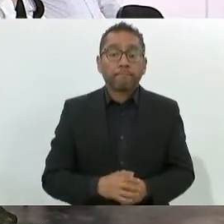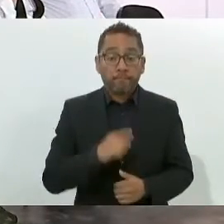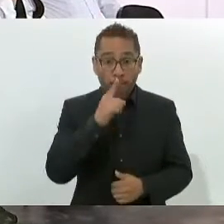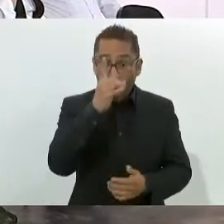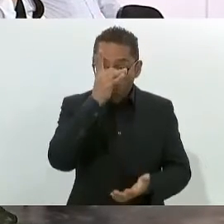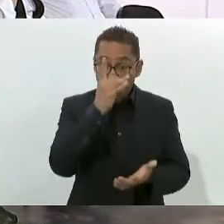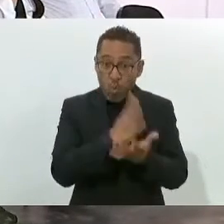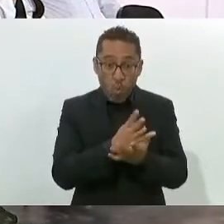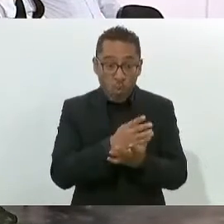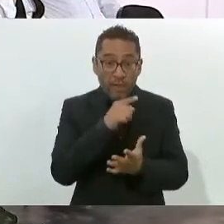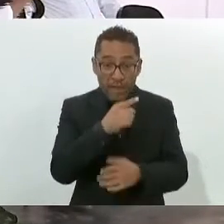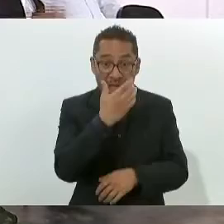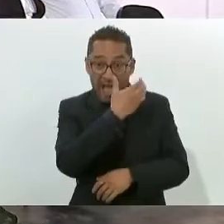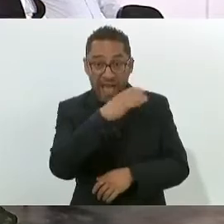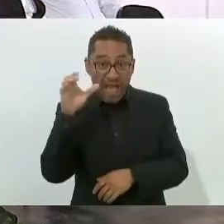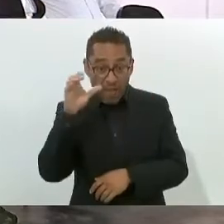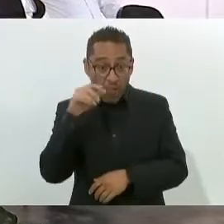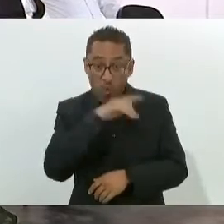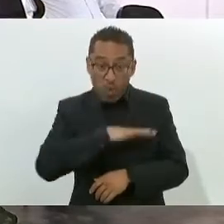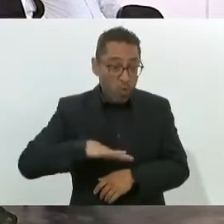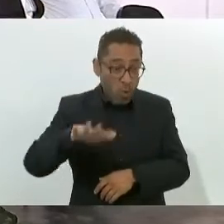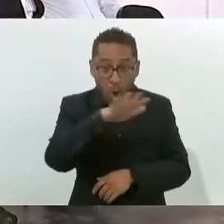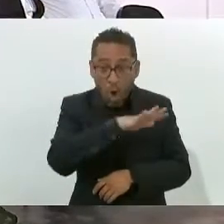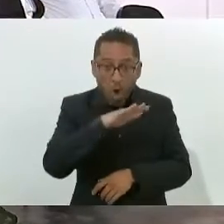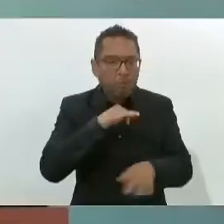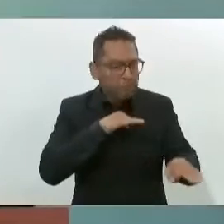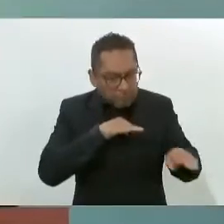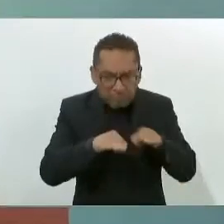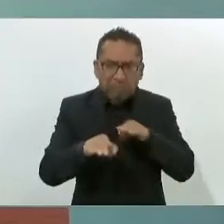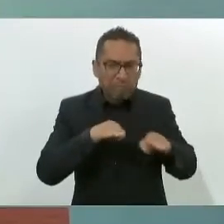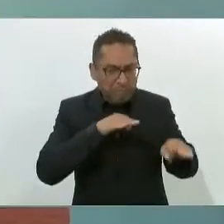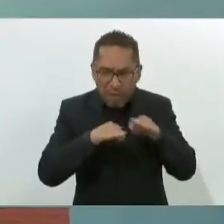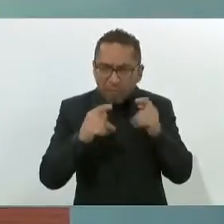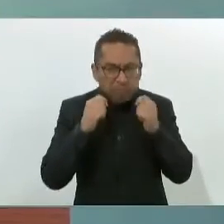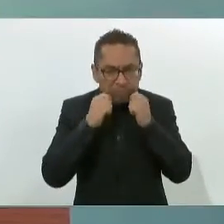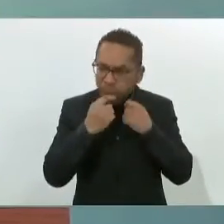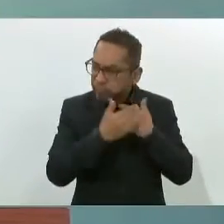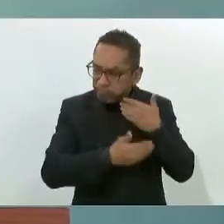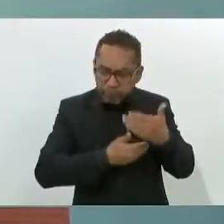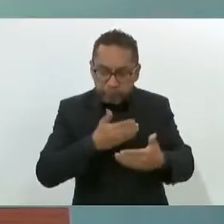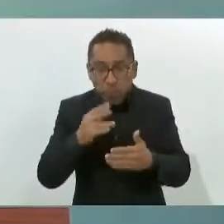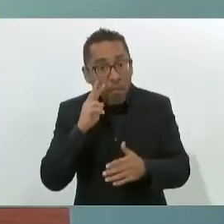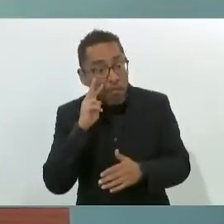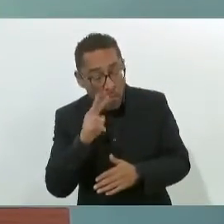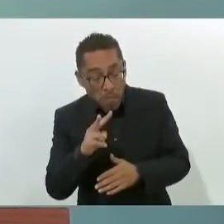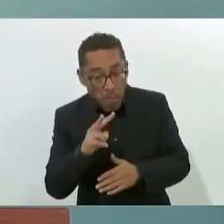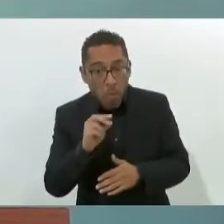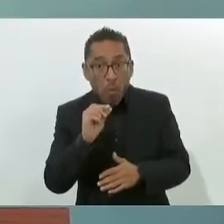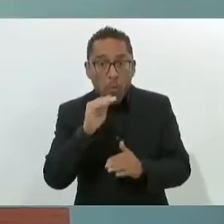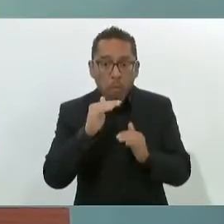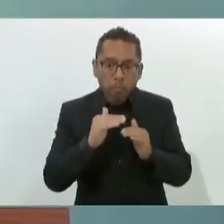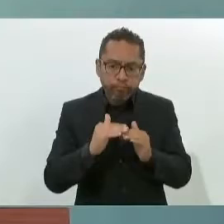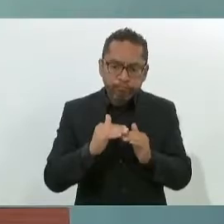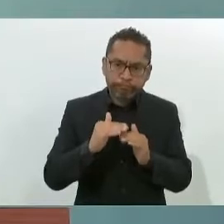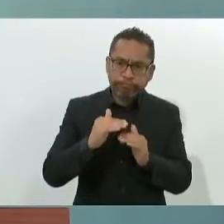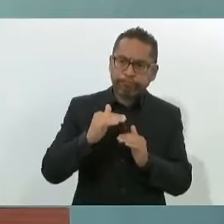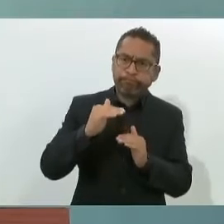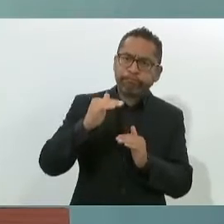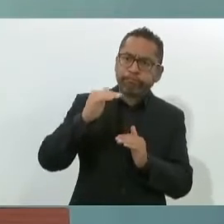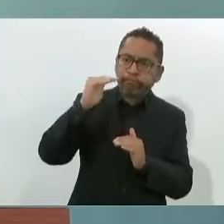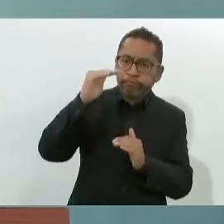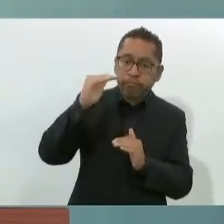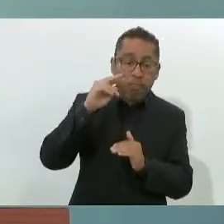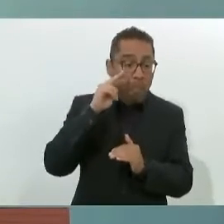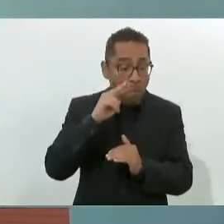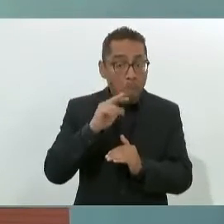único sector que registró un crecimiento en lo